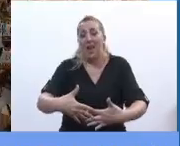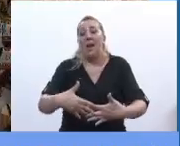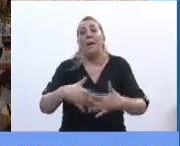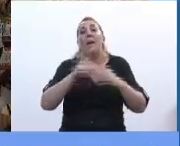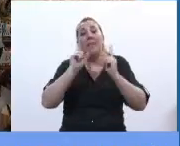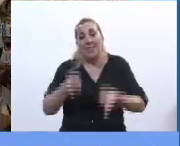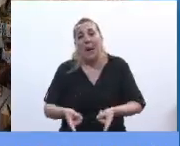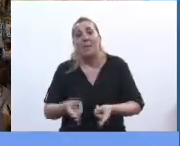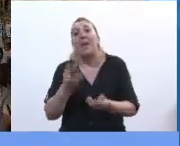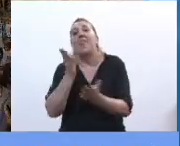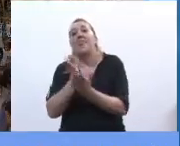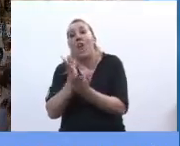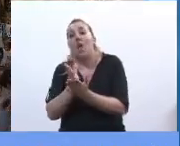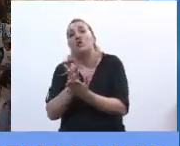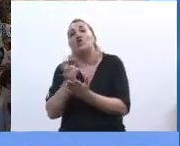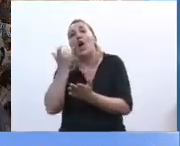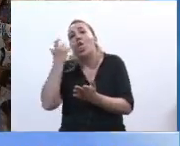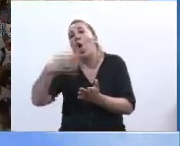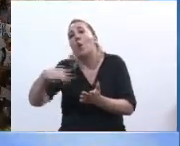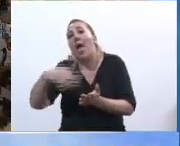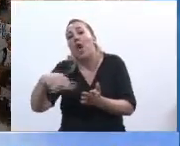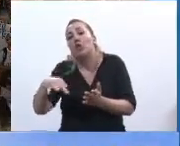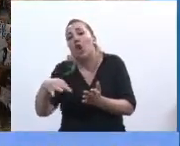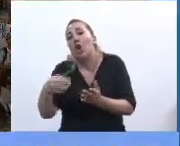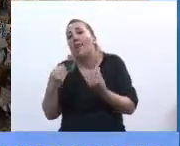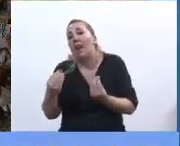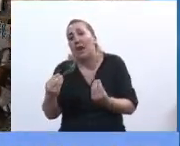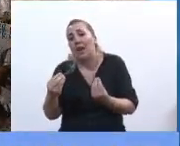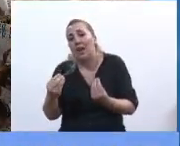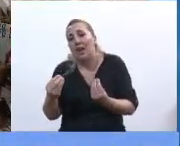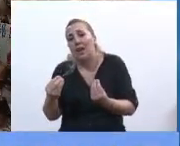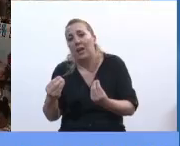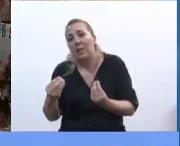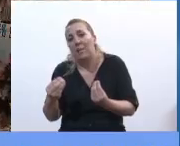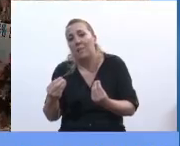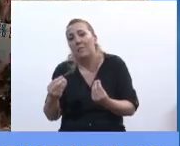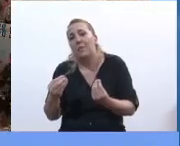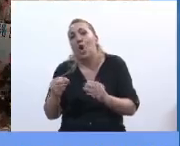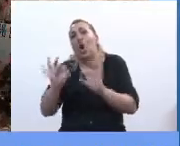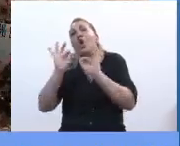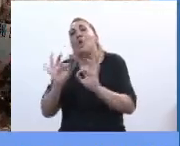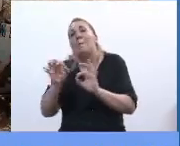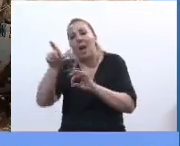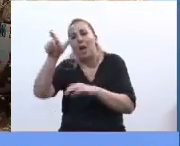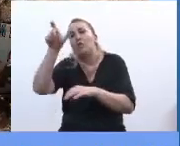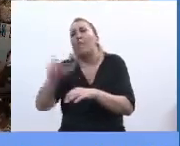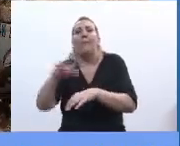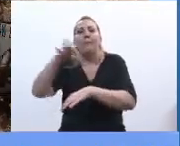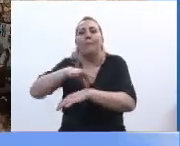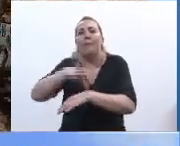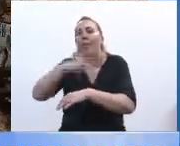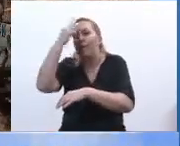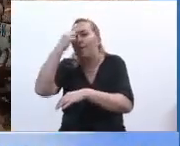otro lado el derecho y las obligaciones de todo el equipo de salud del personal de salud los médicos